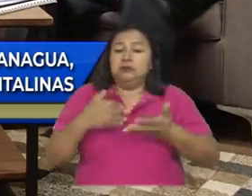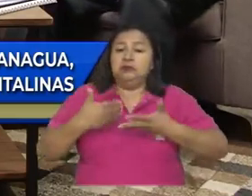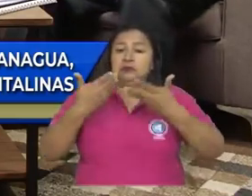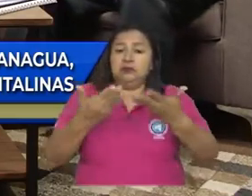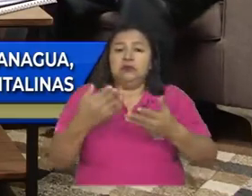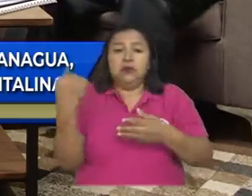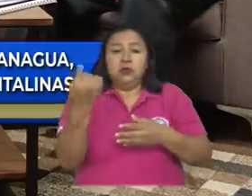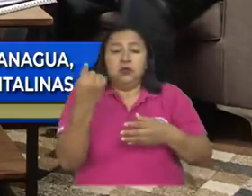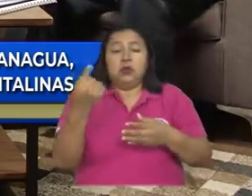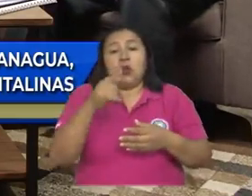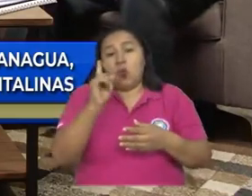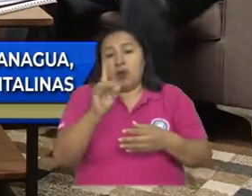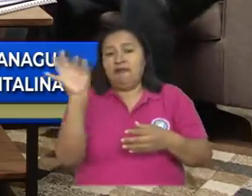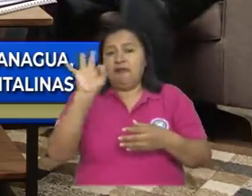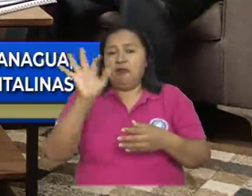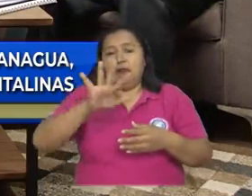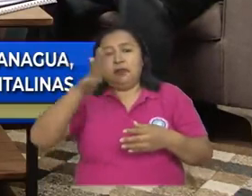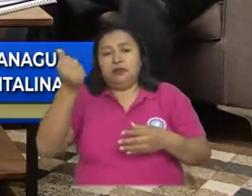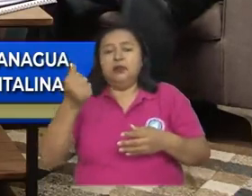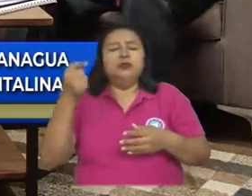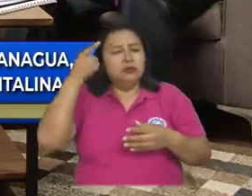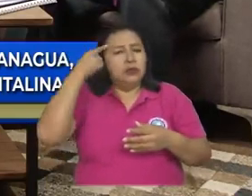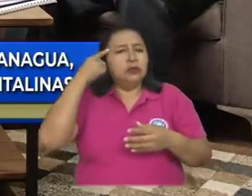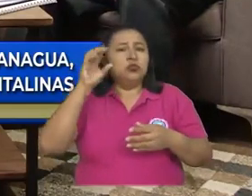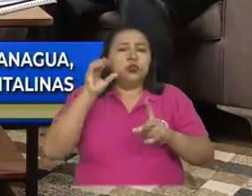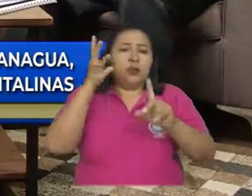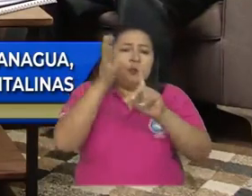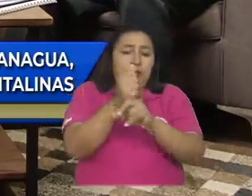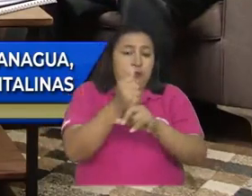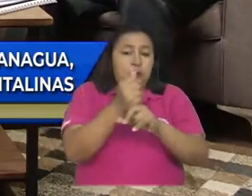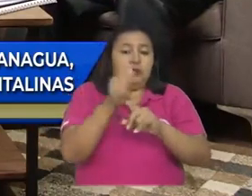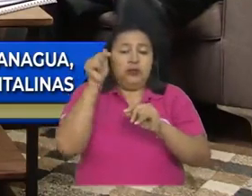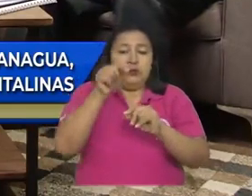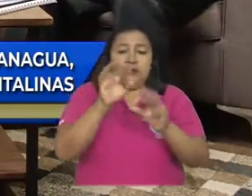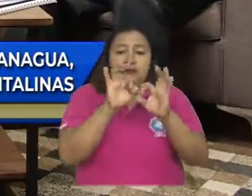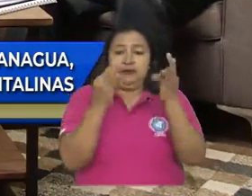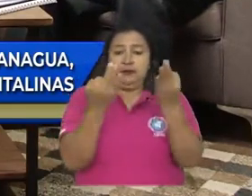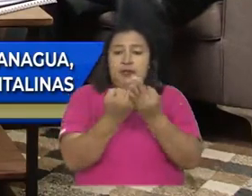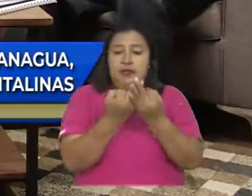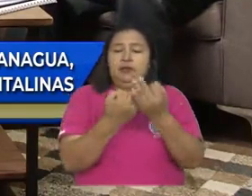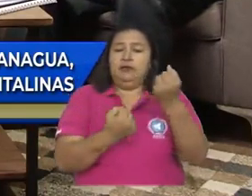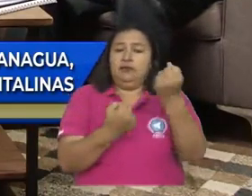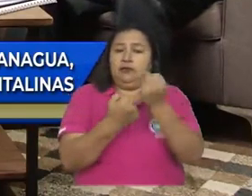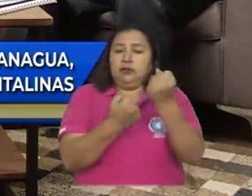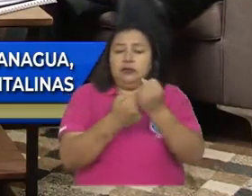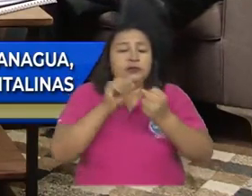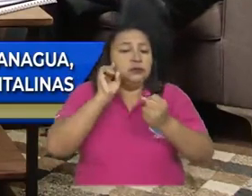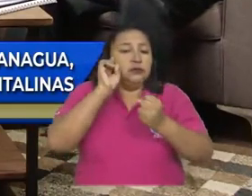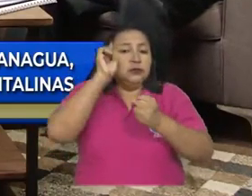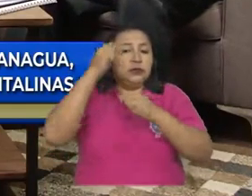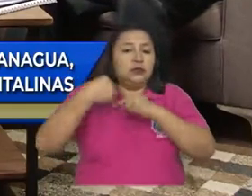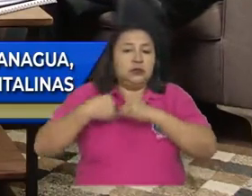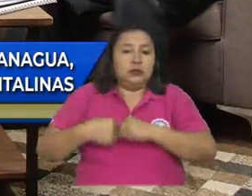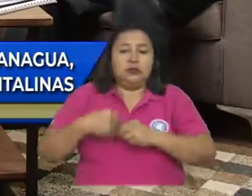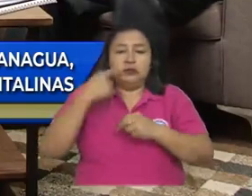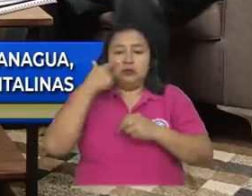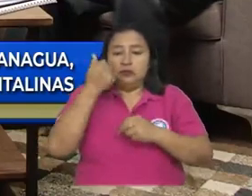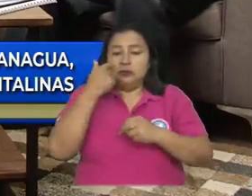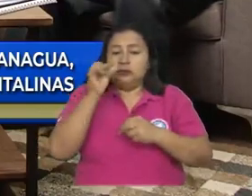no solo una alternativa, creo que también es una oportunidad para esas familias y fortalecer ese desarrollo humano, conocer un